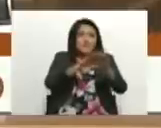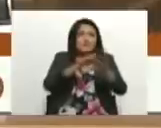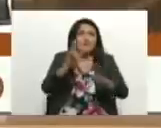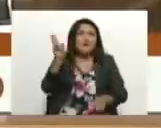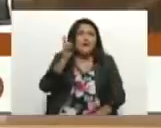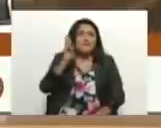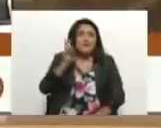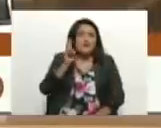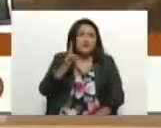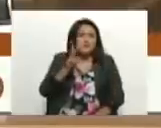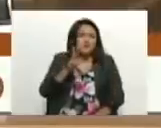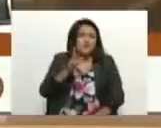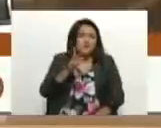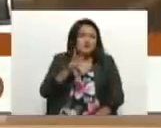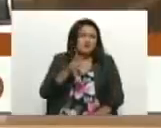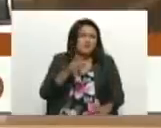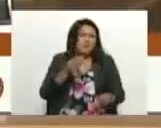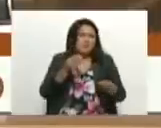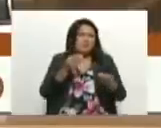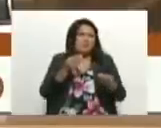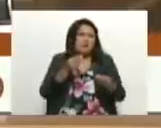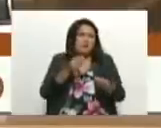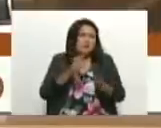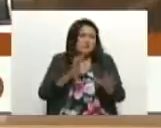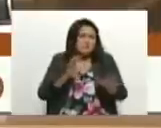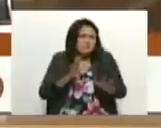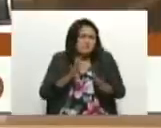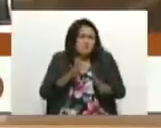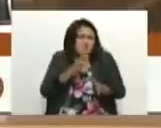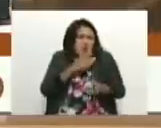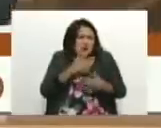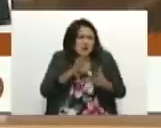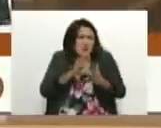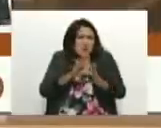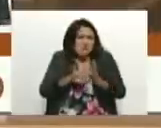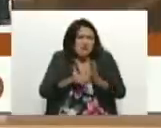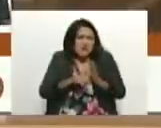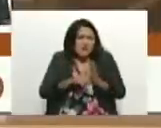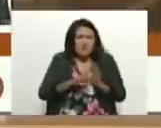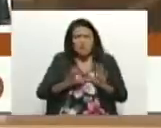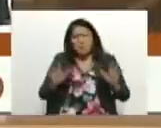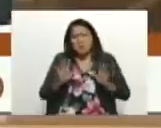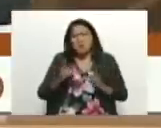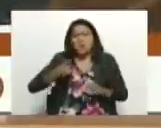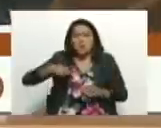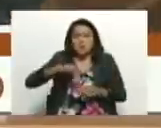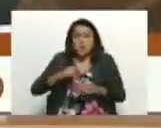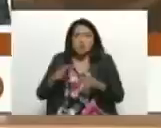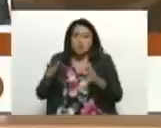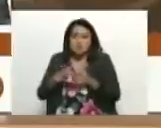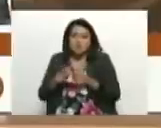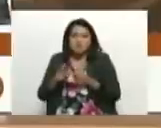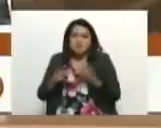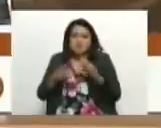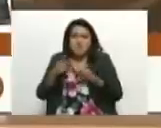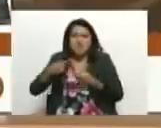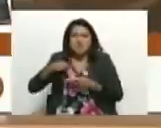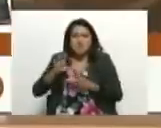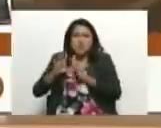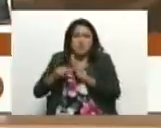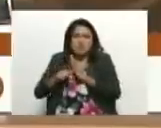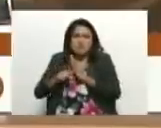robar. Se atrevió con ese tupé a decirlo. No, sí, en mi partido roban porque en Venezuela no hay razones para no